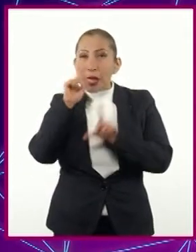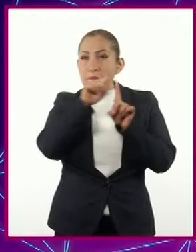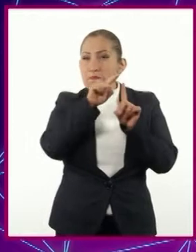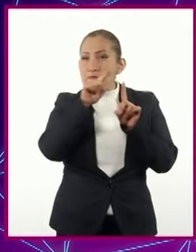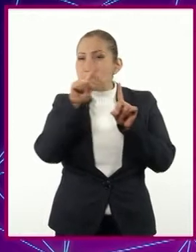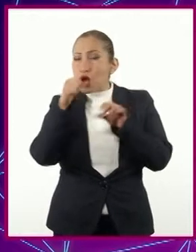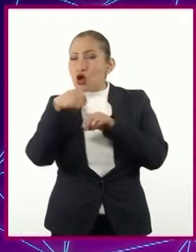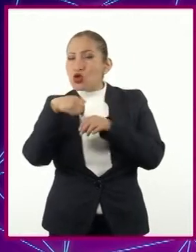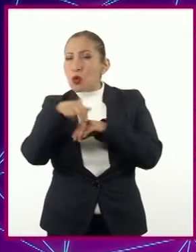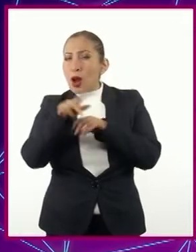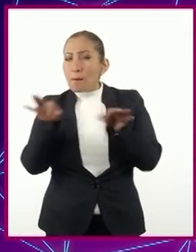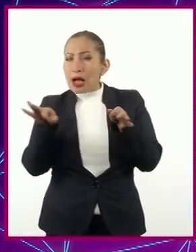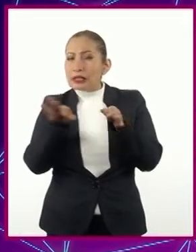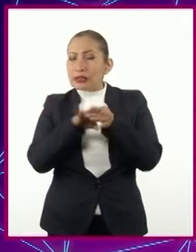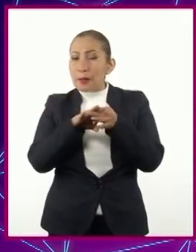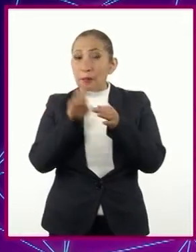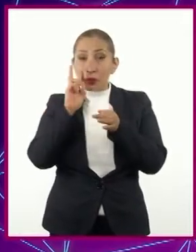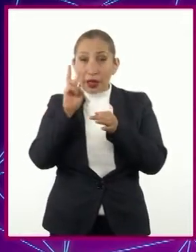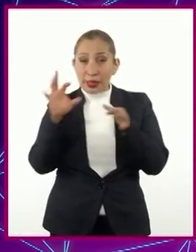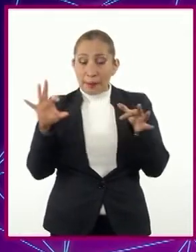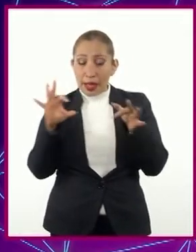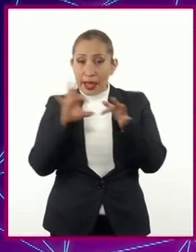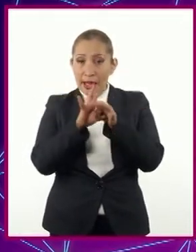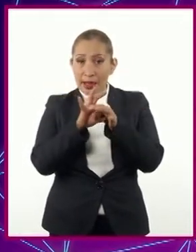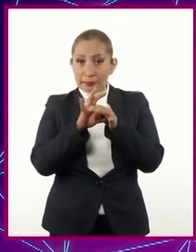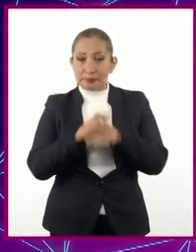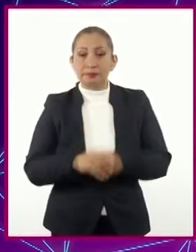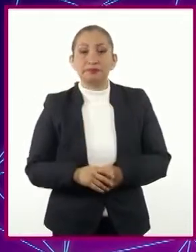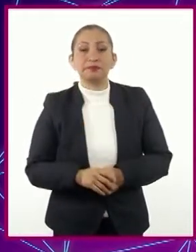más cercana, porque se debe ajustar el valor.